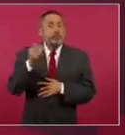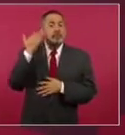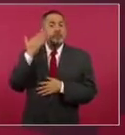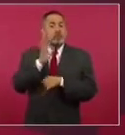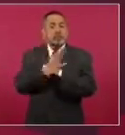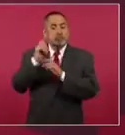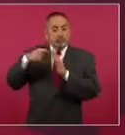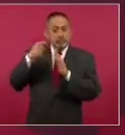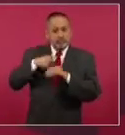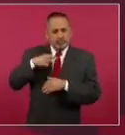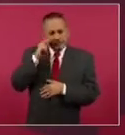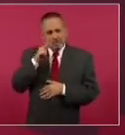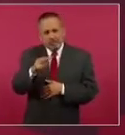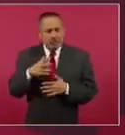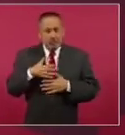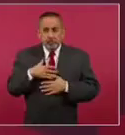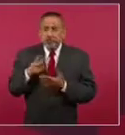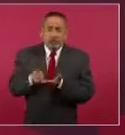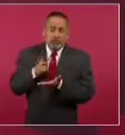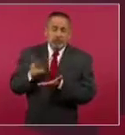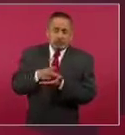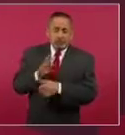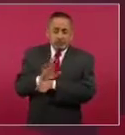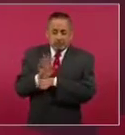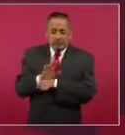películas que vi, porque no soy yo muy